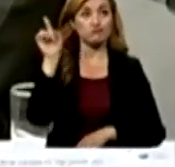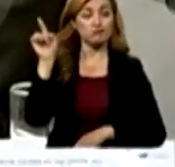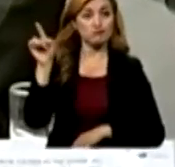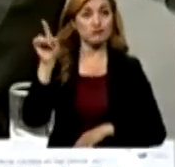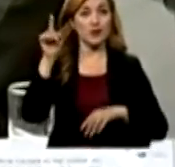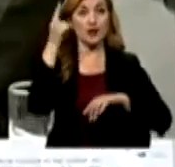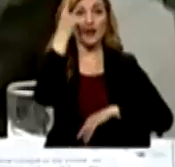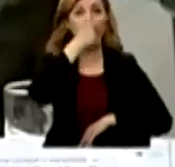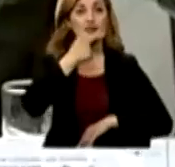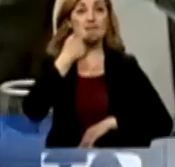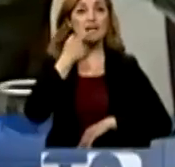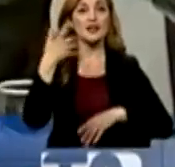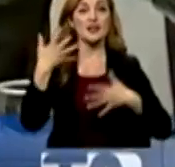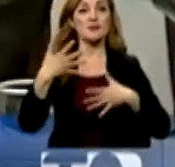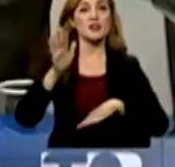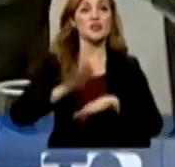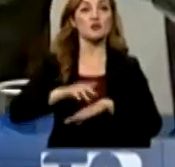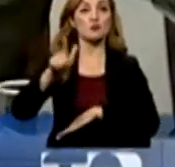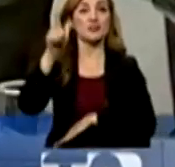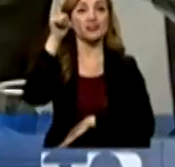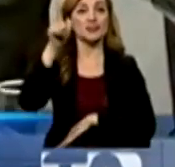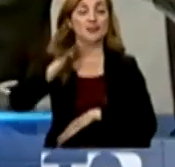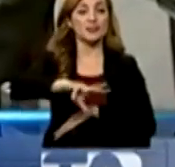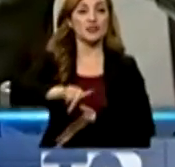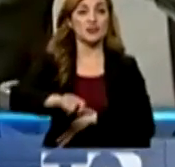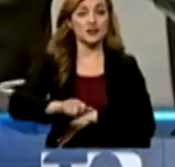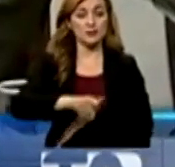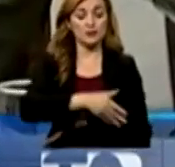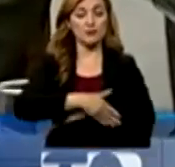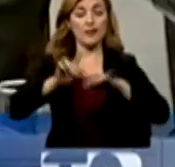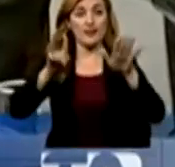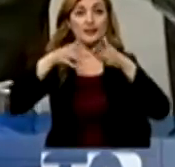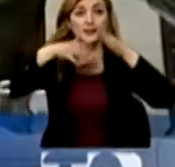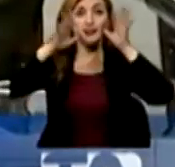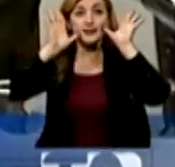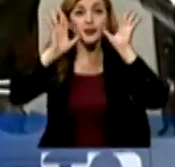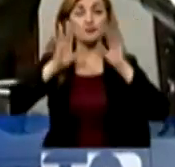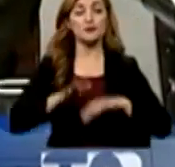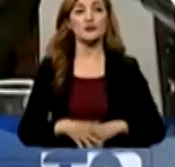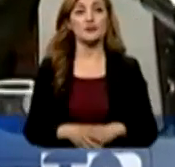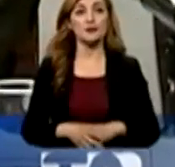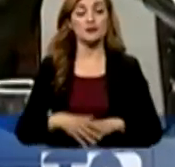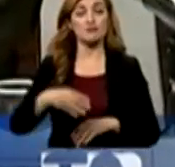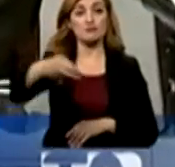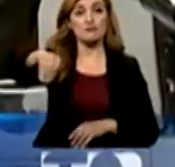porque es el presunto autor del delito cometido en el día